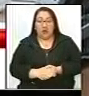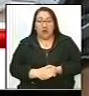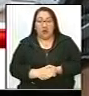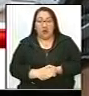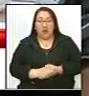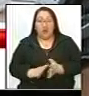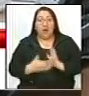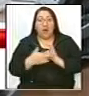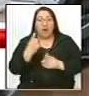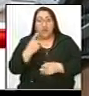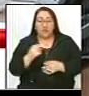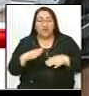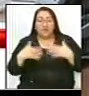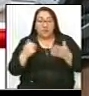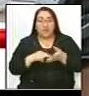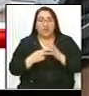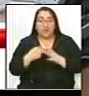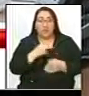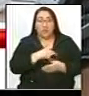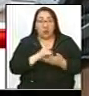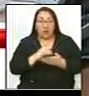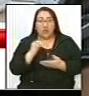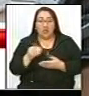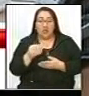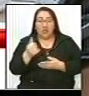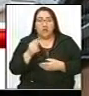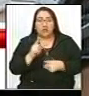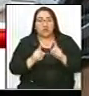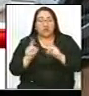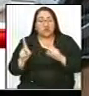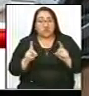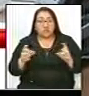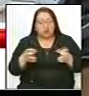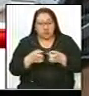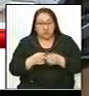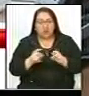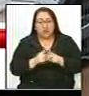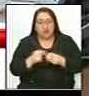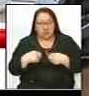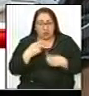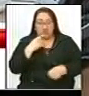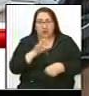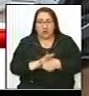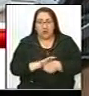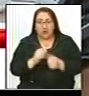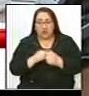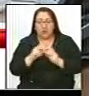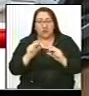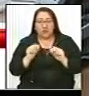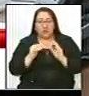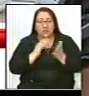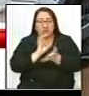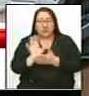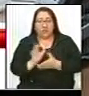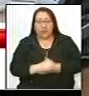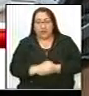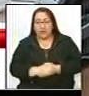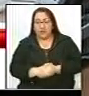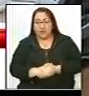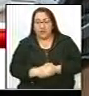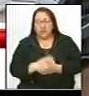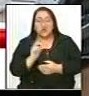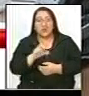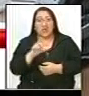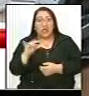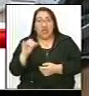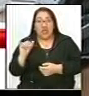presentadas para nombrar al director ejecutivo también tiene que cumplir con la no gestión de IAICA. Y IAICA,